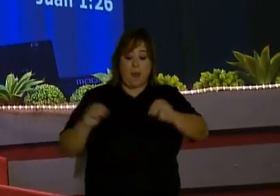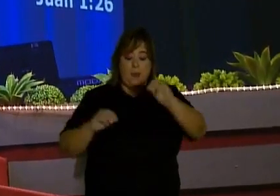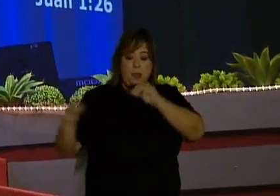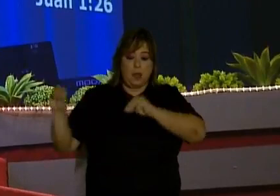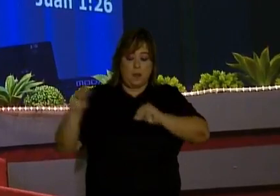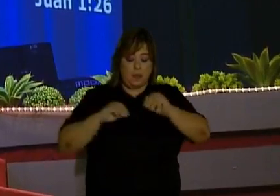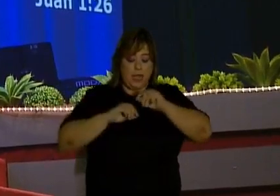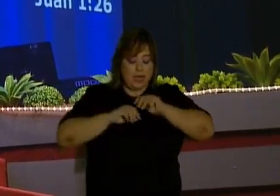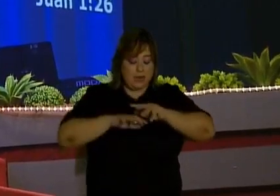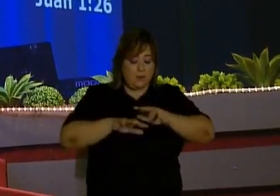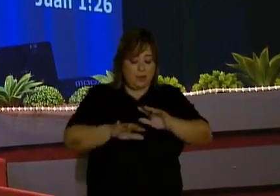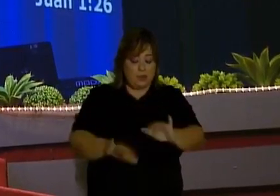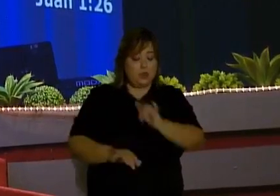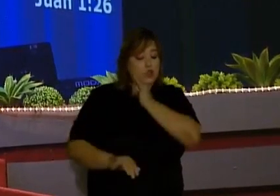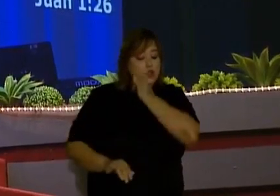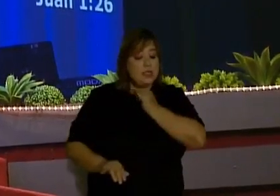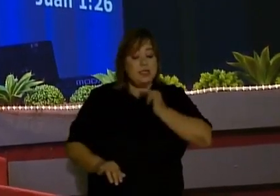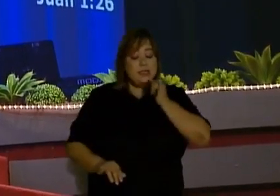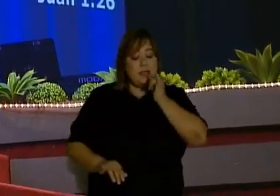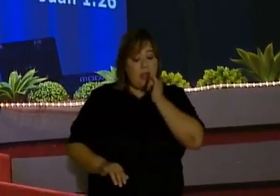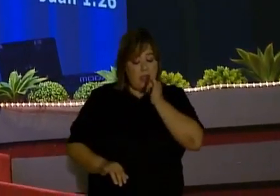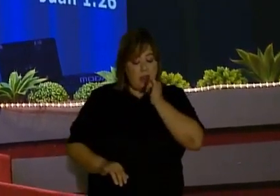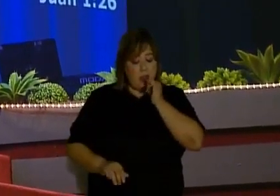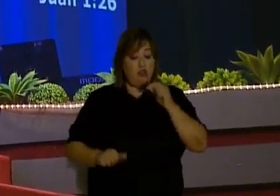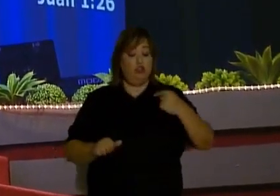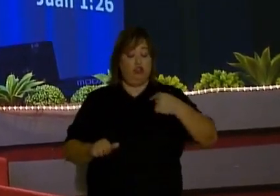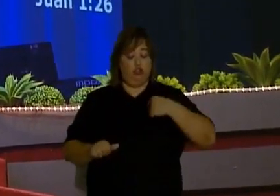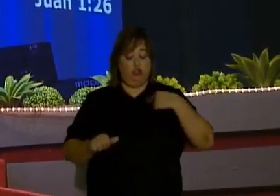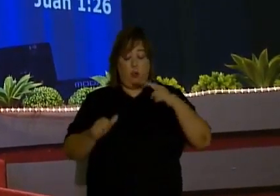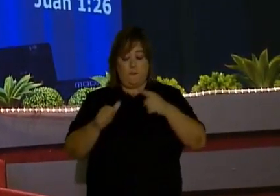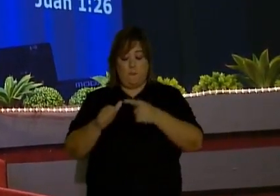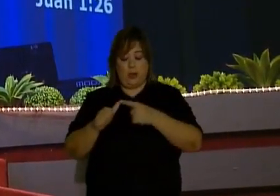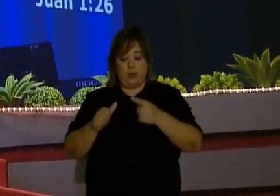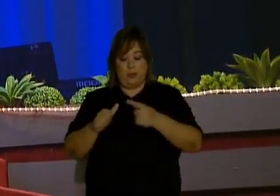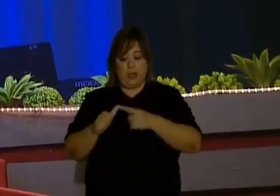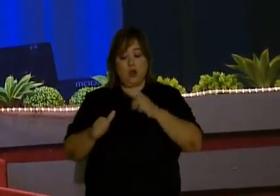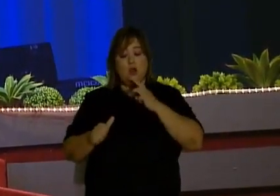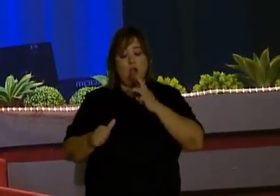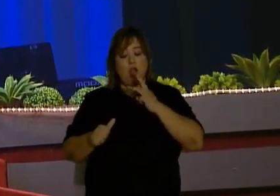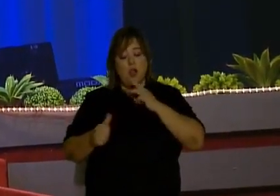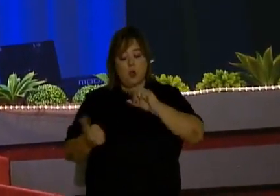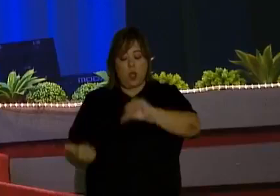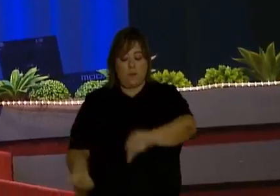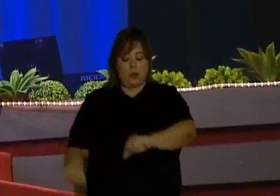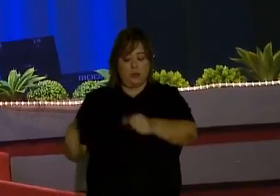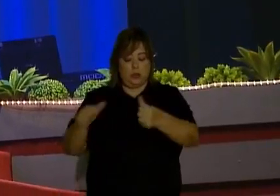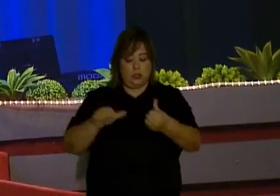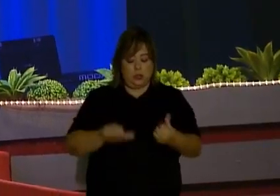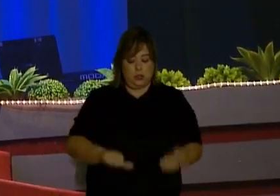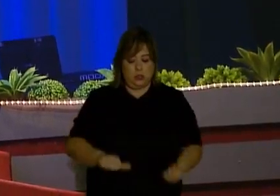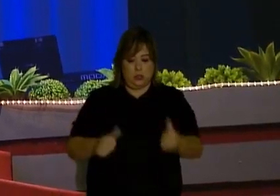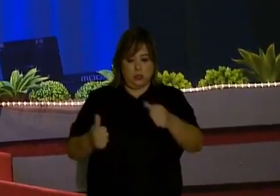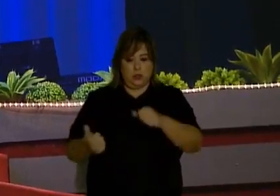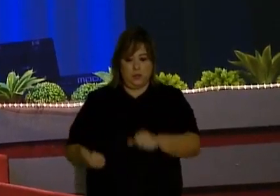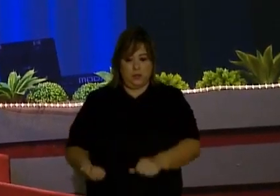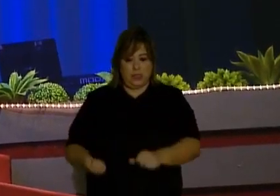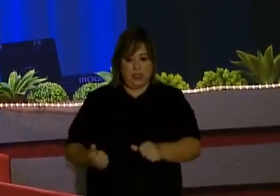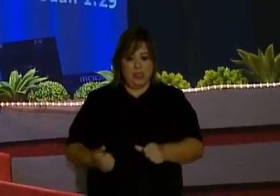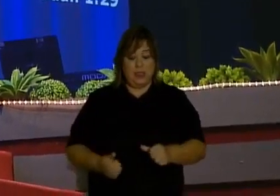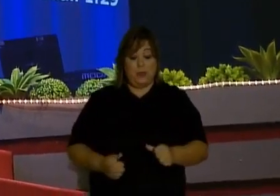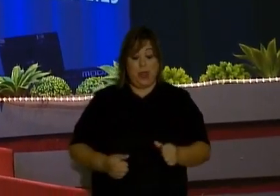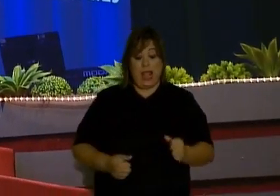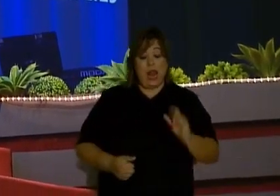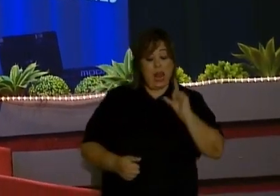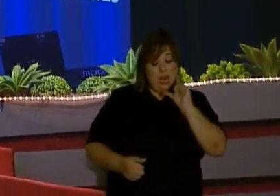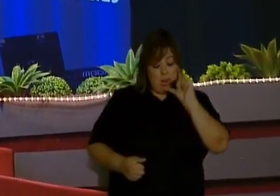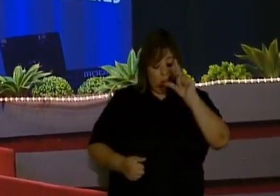Israel, por eso vine yo bautizando con agua. Verso 28, disculpe que lo salté. Dice: el siguiente día vio Juan a Jesús que